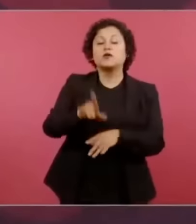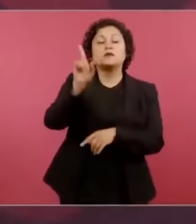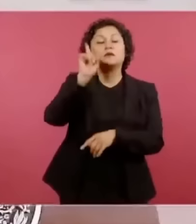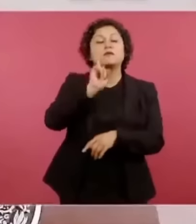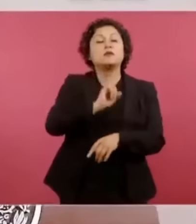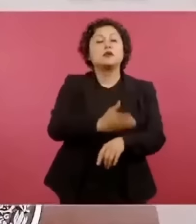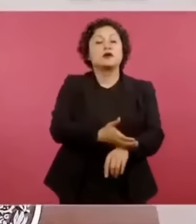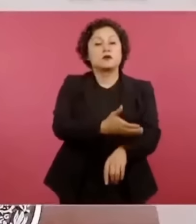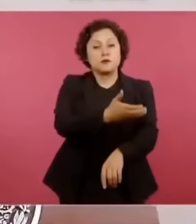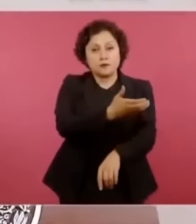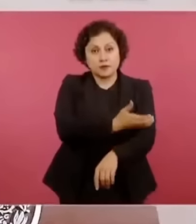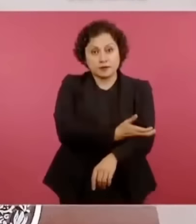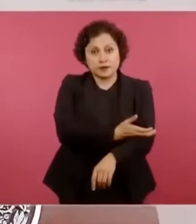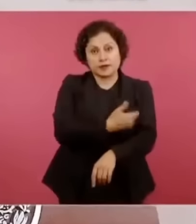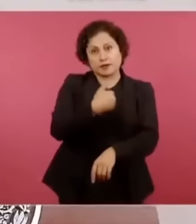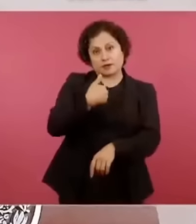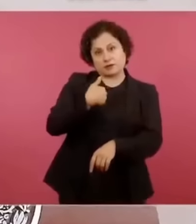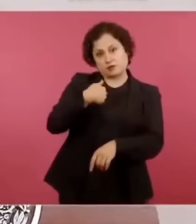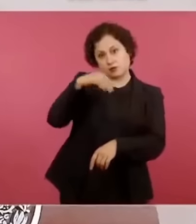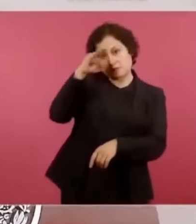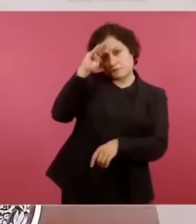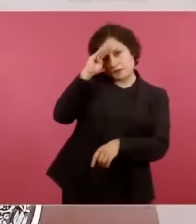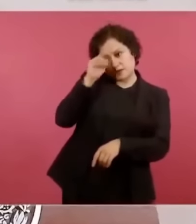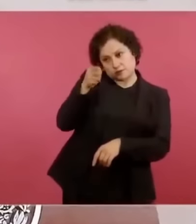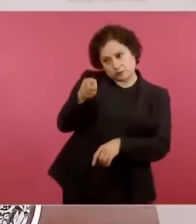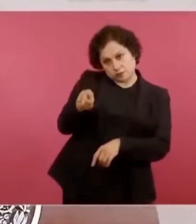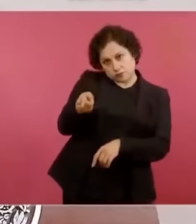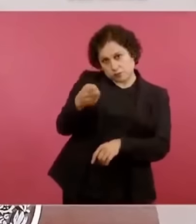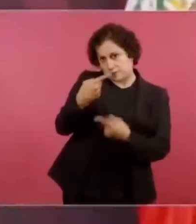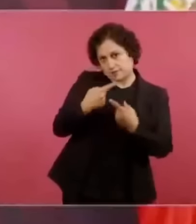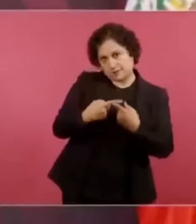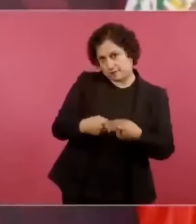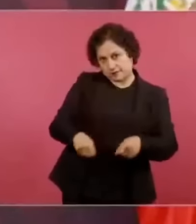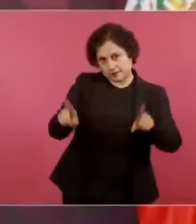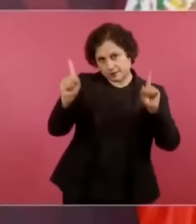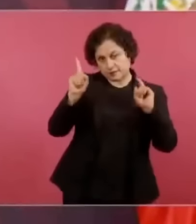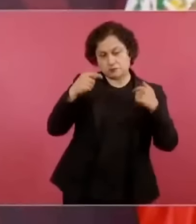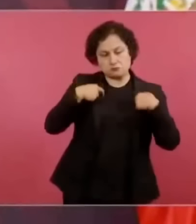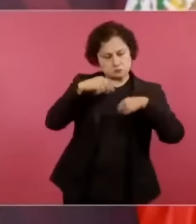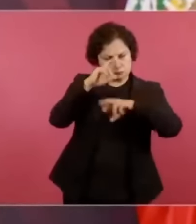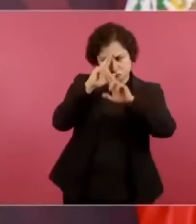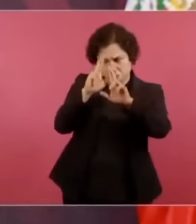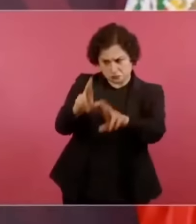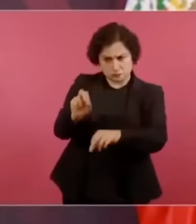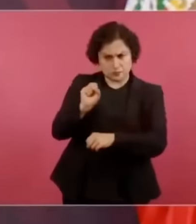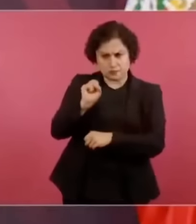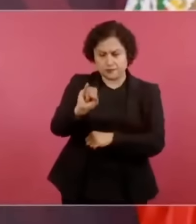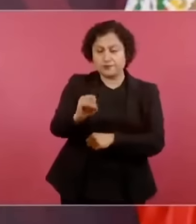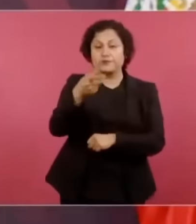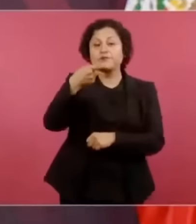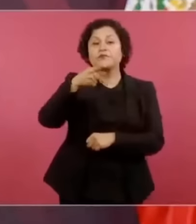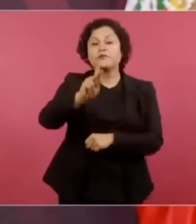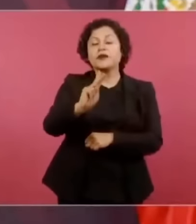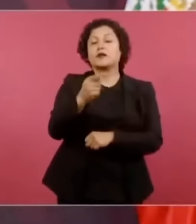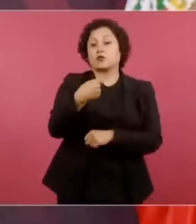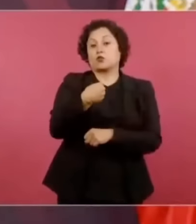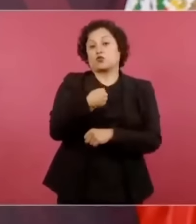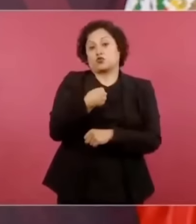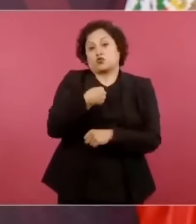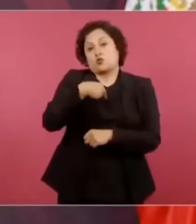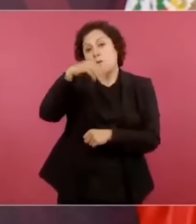que no coincido contigo, pero te respeto, bueno, porque yo la considero a